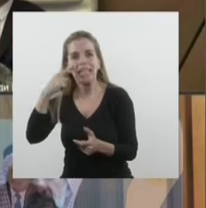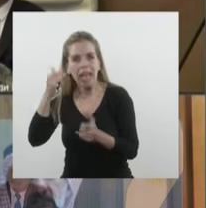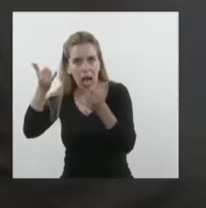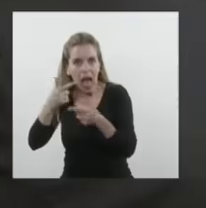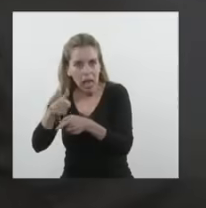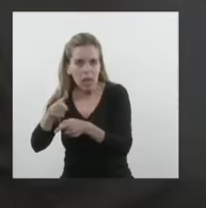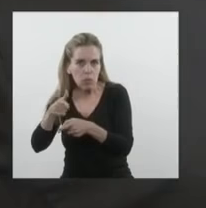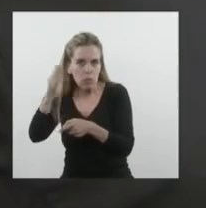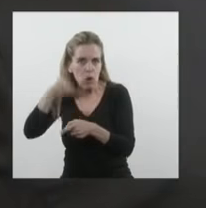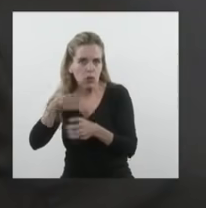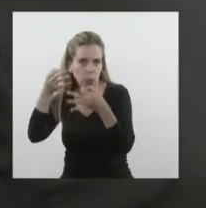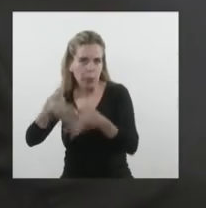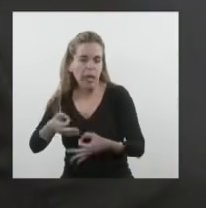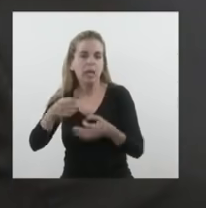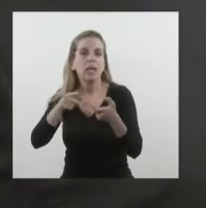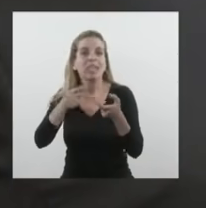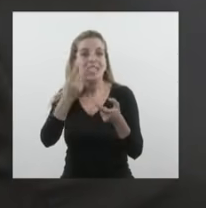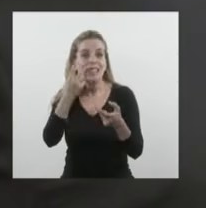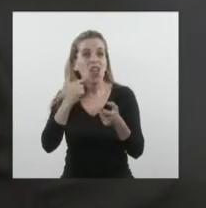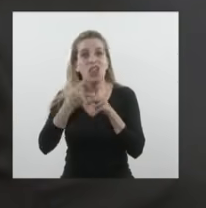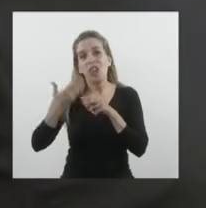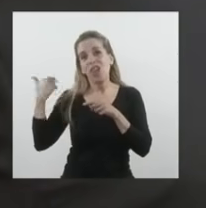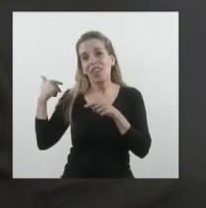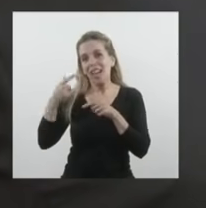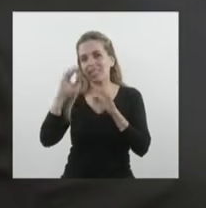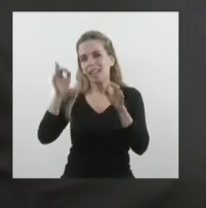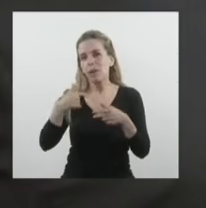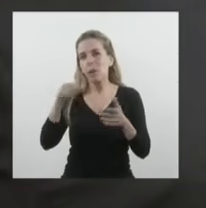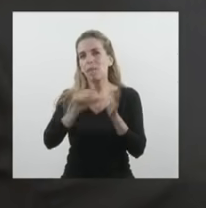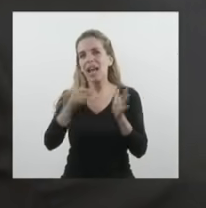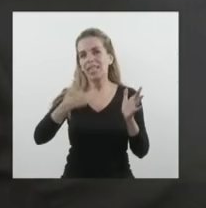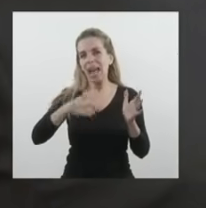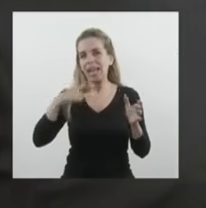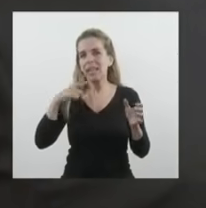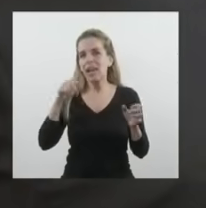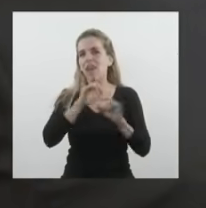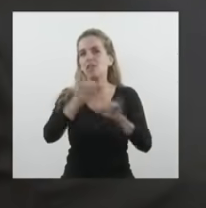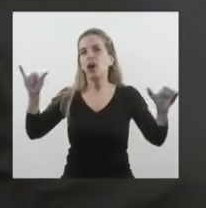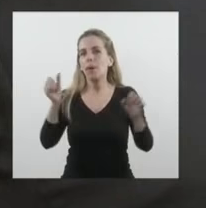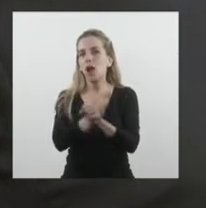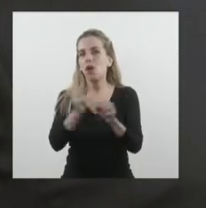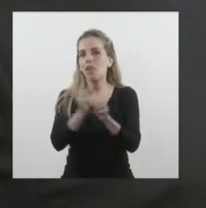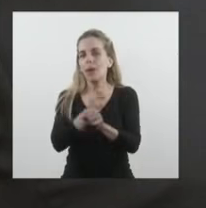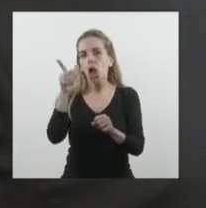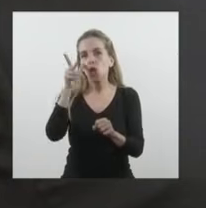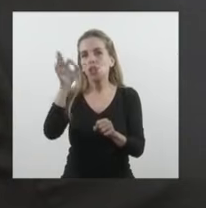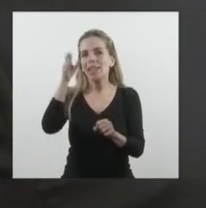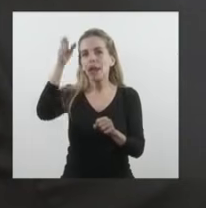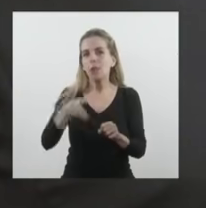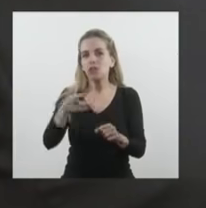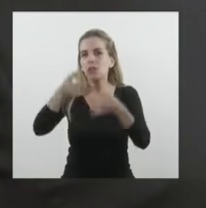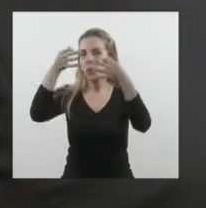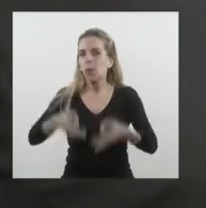eficacia y hace dos días tenemos datos de argentina que confirmaron el 80 por ciento de eficacia